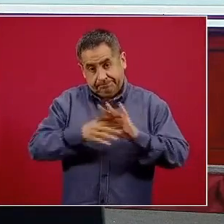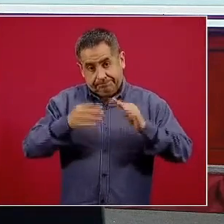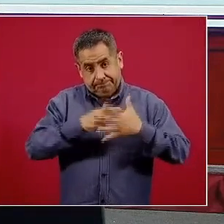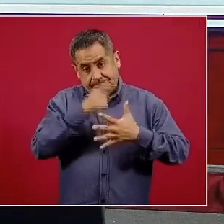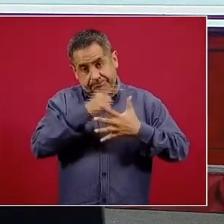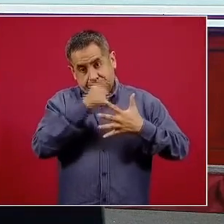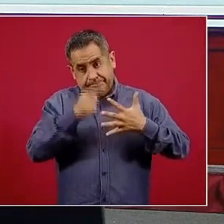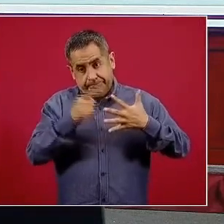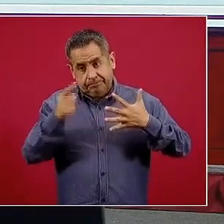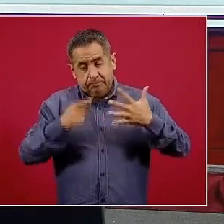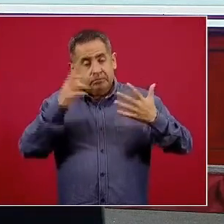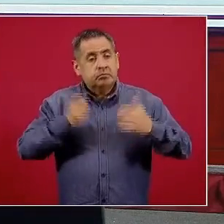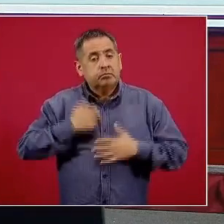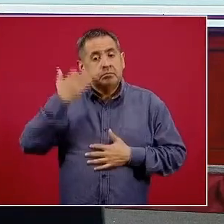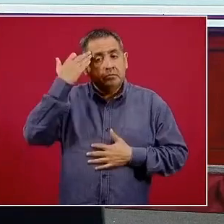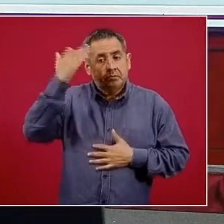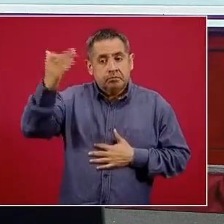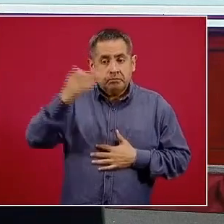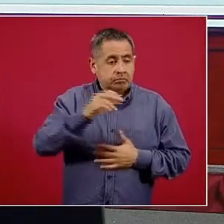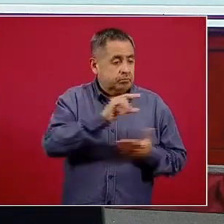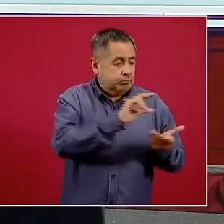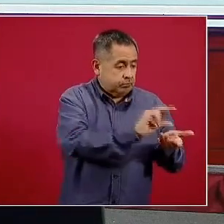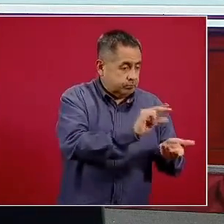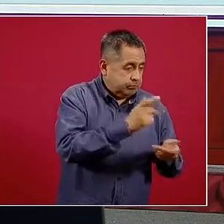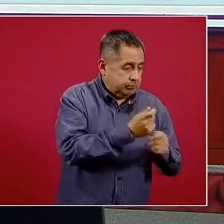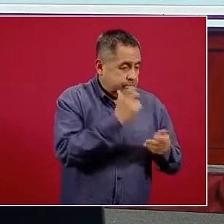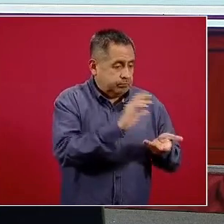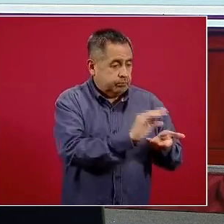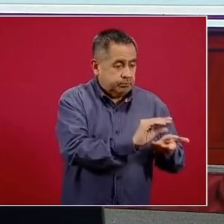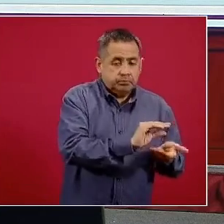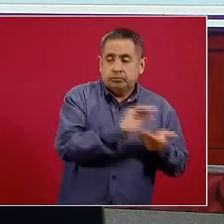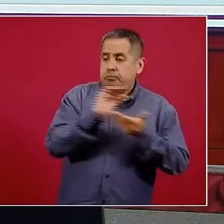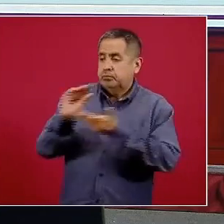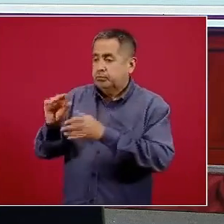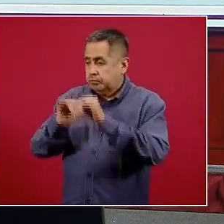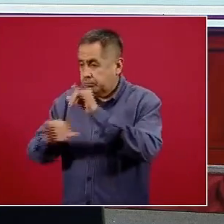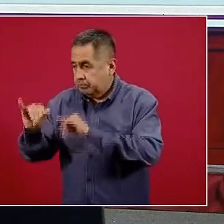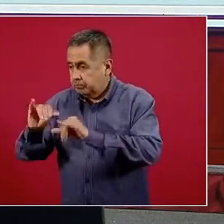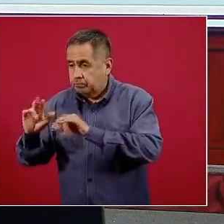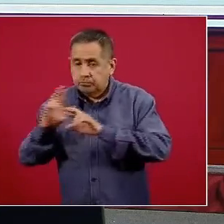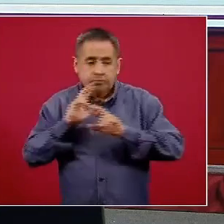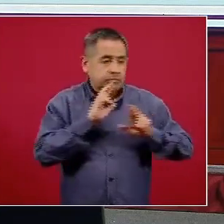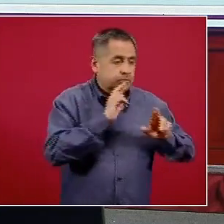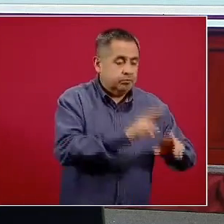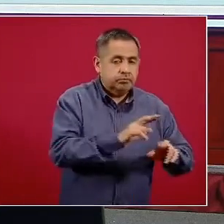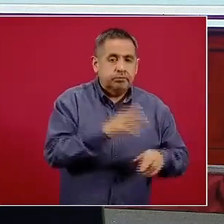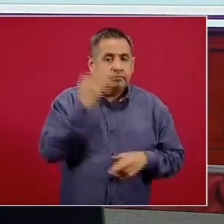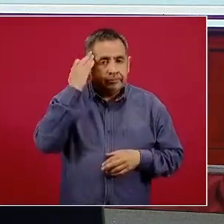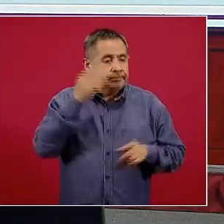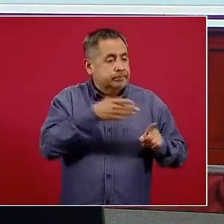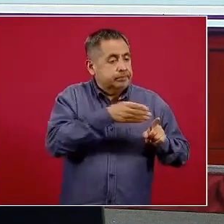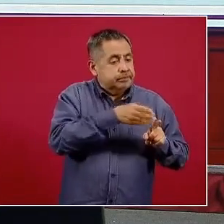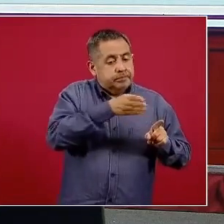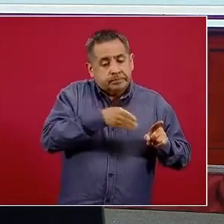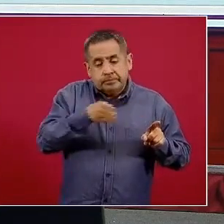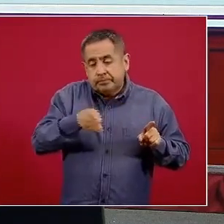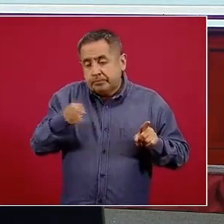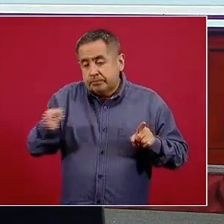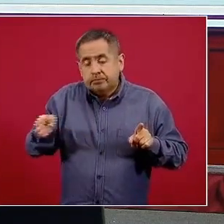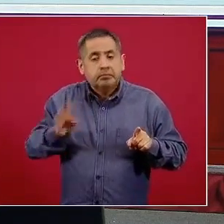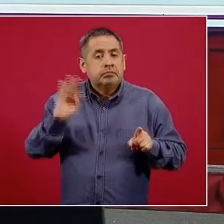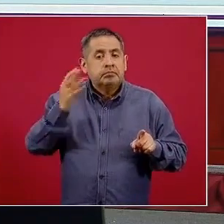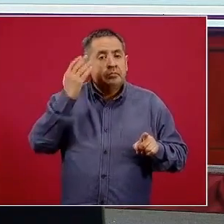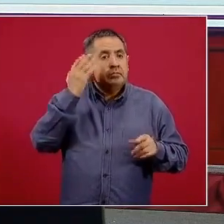los tiempos que puede demorar una muestra en llegar a un laboratorio, el tiempo de traslado de la misma también se puede